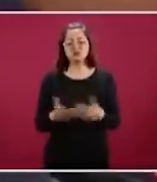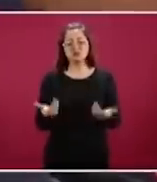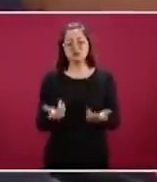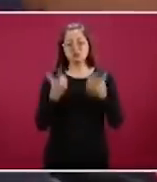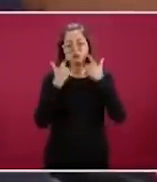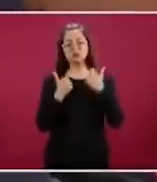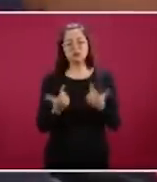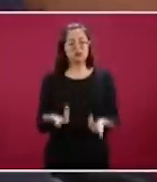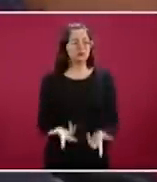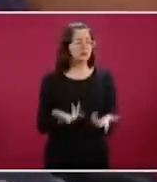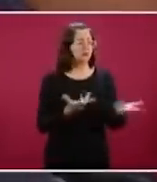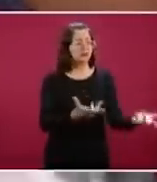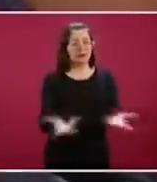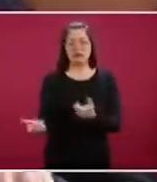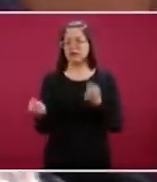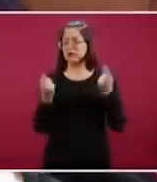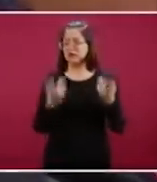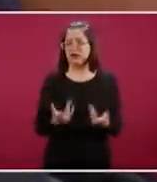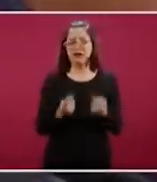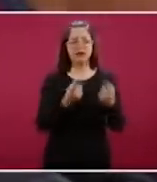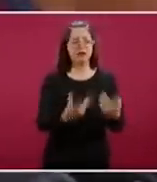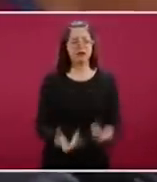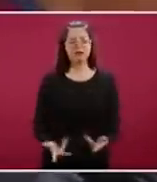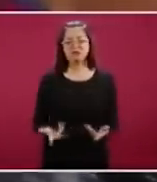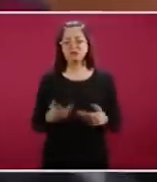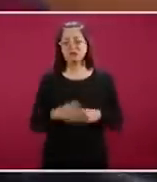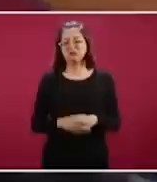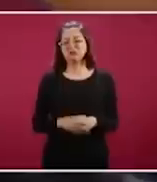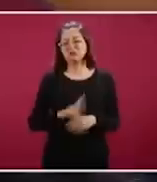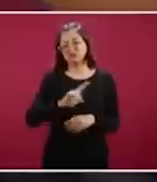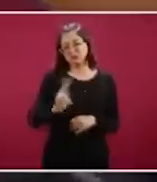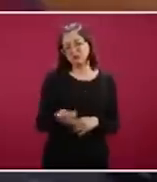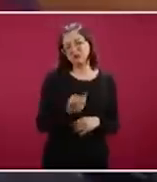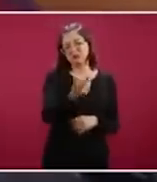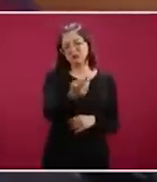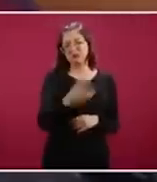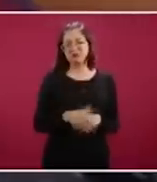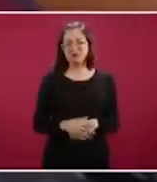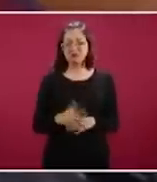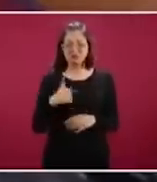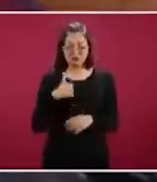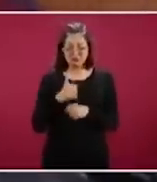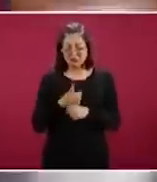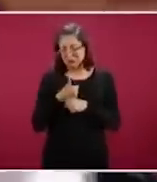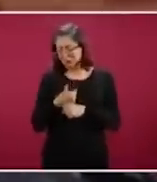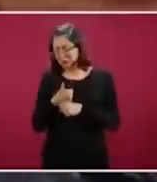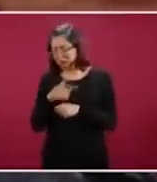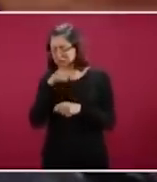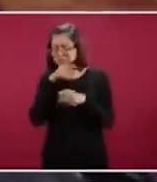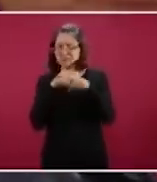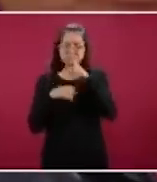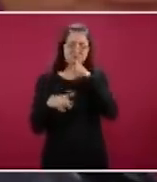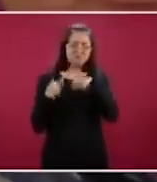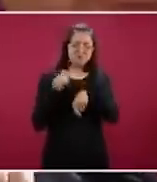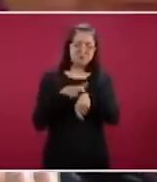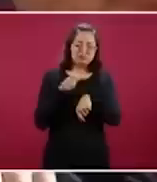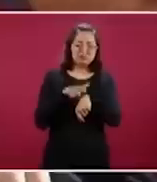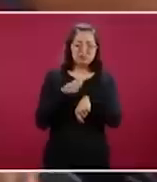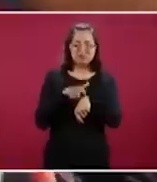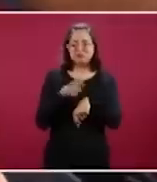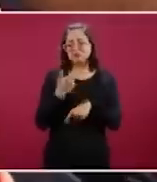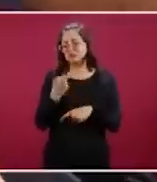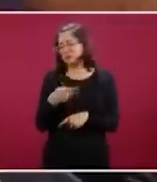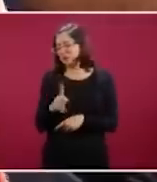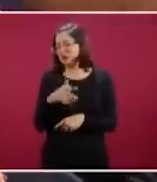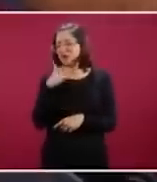por allá. No hay qué hacer. Esa es una de las preguntas. Me mortifica el tiempo, pero la